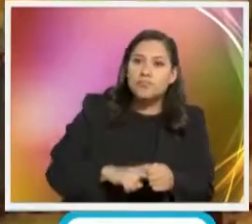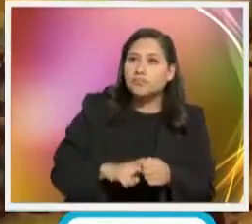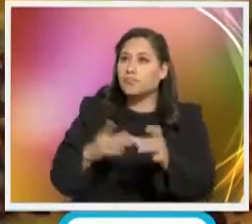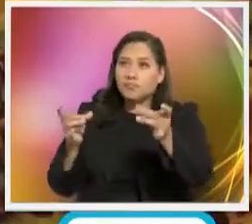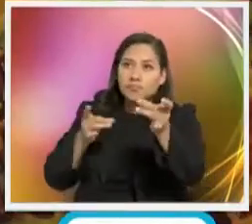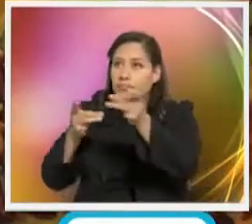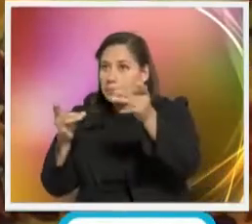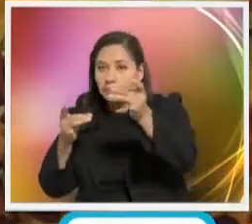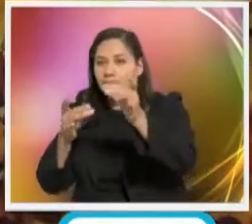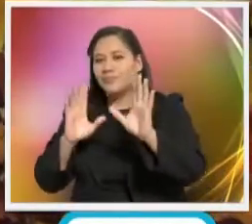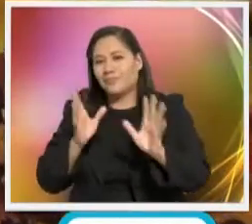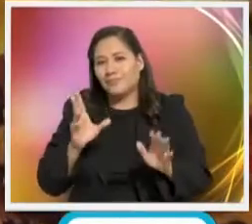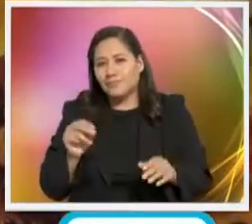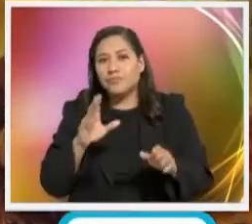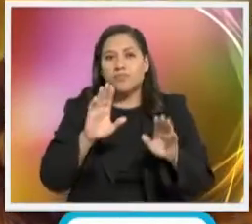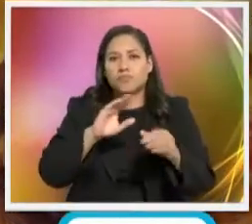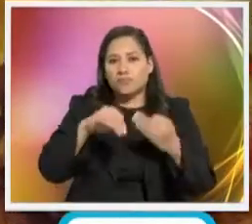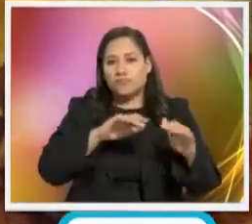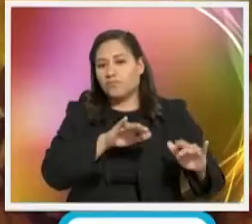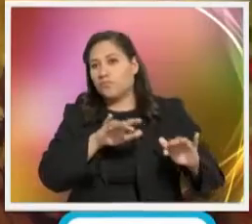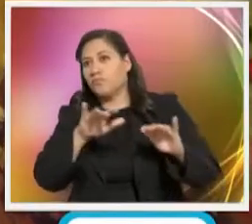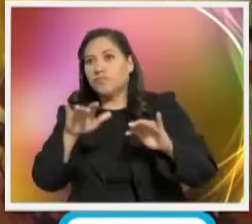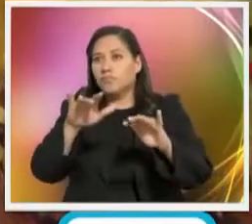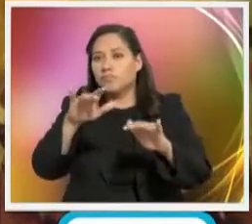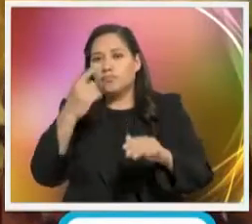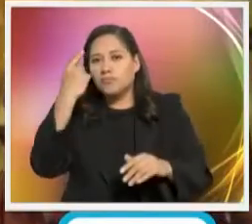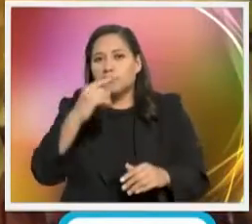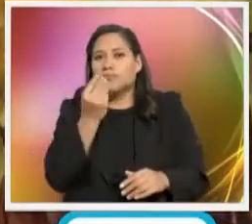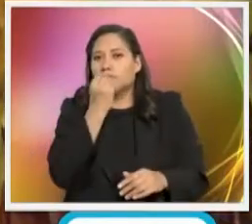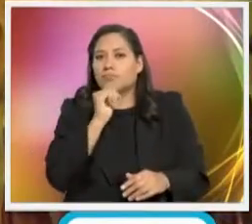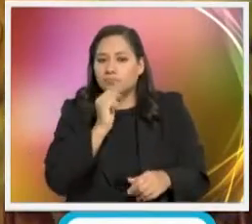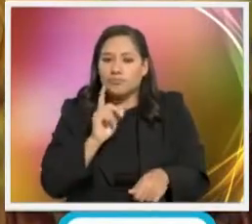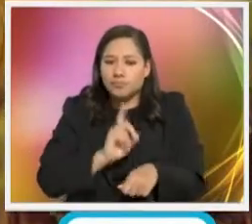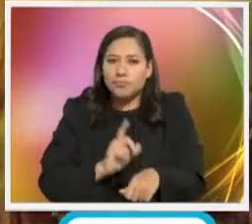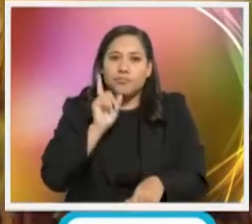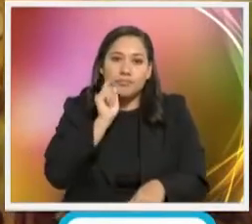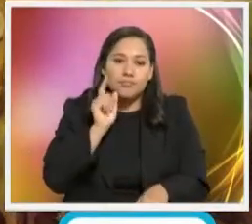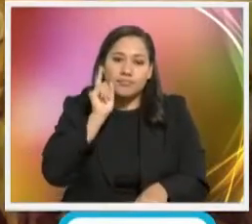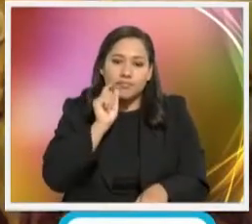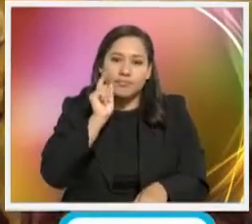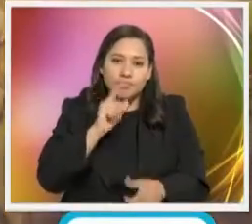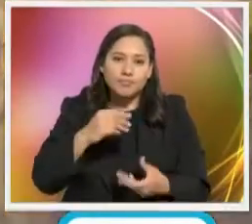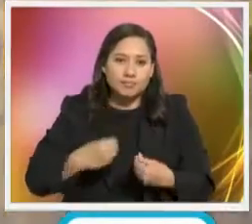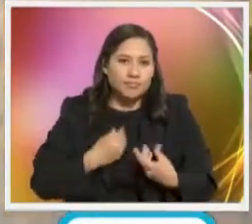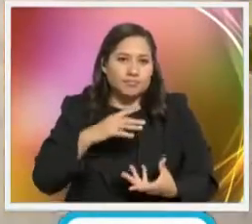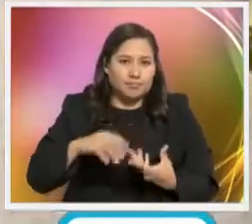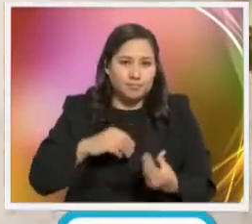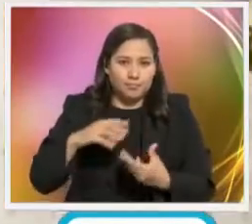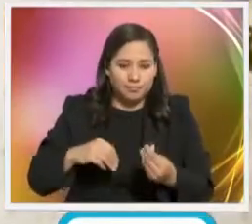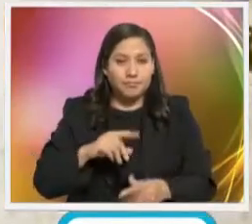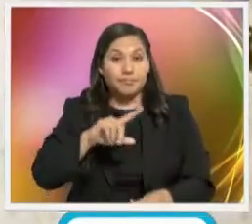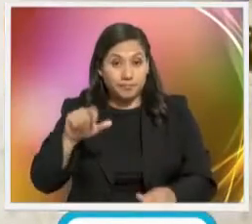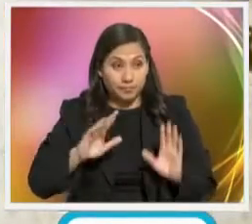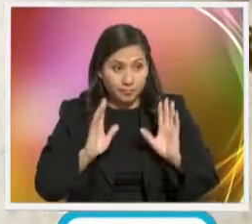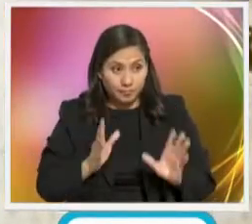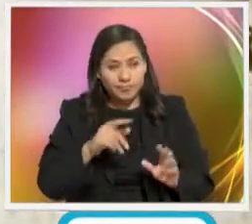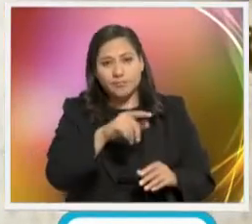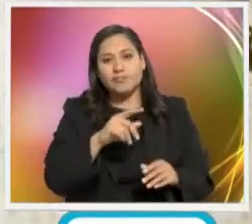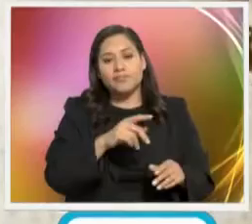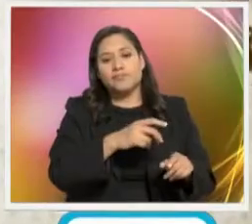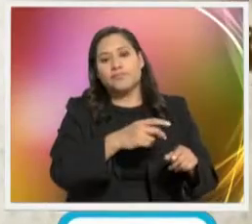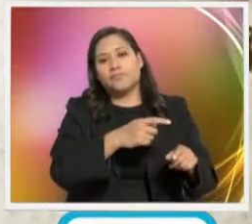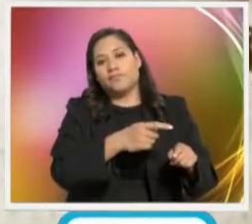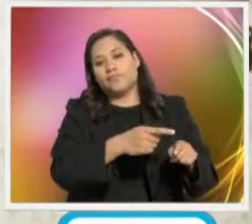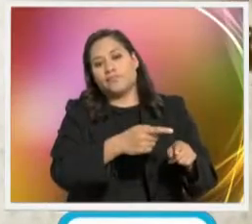o todos yendo a sembrar, porque si no, no comemos, ¿no? Viviendo el día a día, ¿no? Exactamente. Muy bien. Y después, bueno, demos ya un brinco